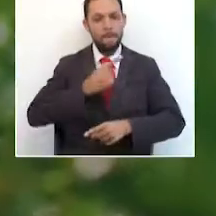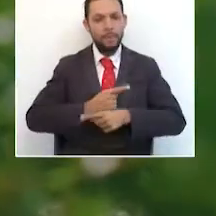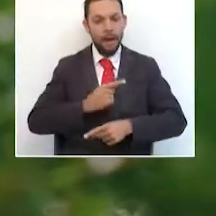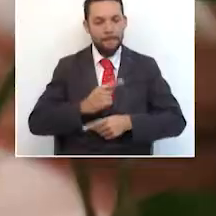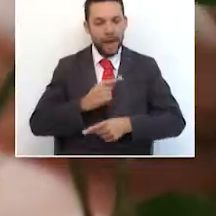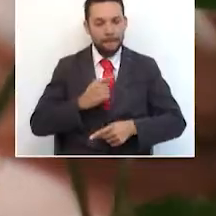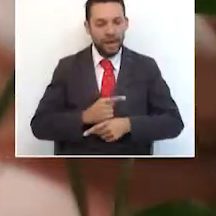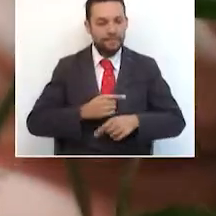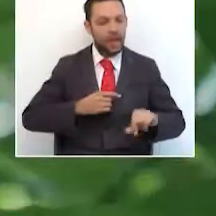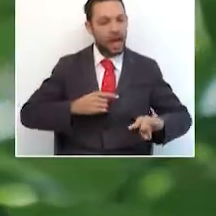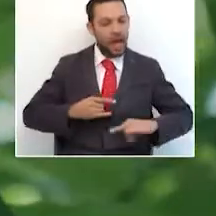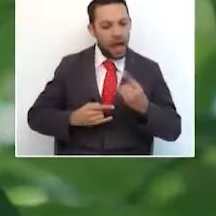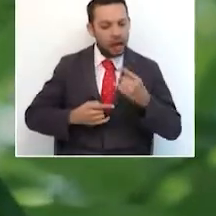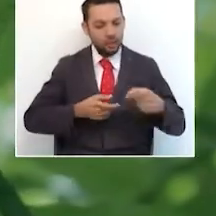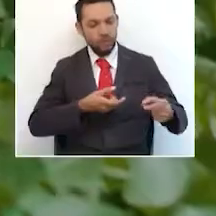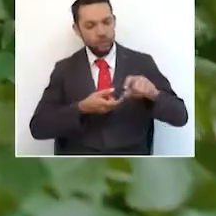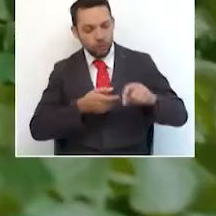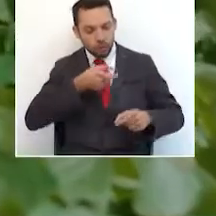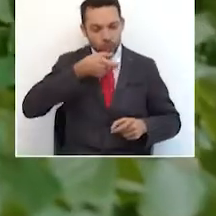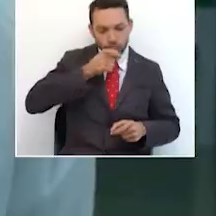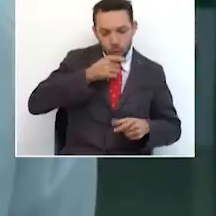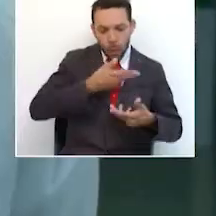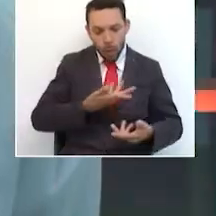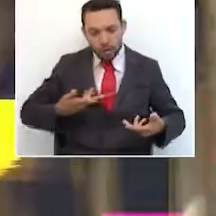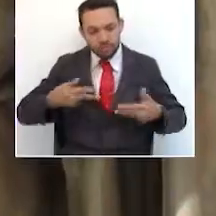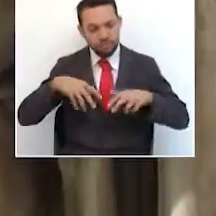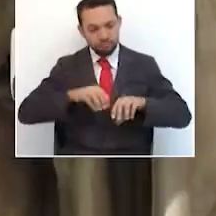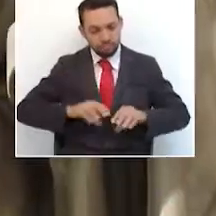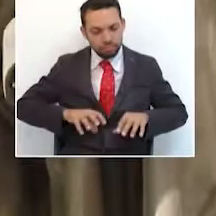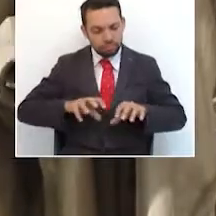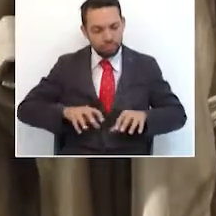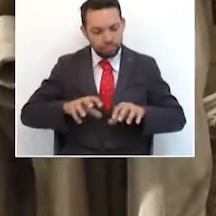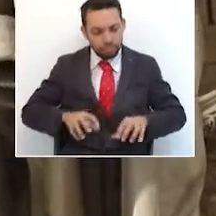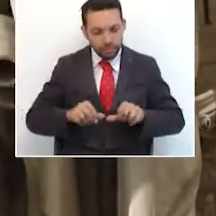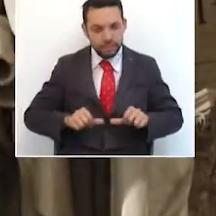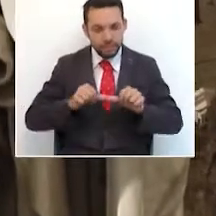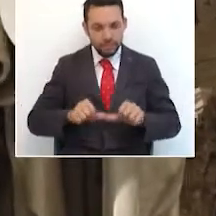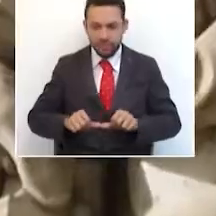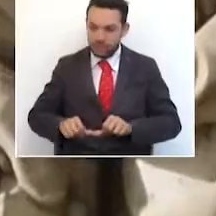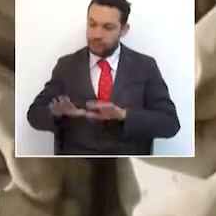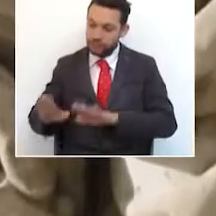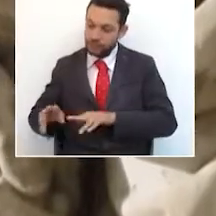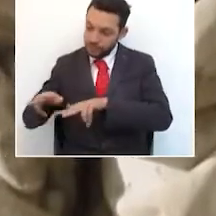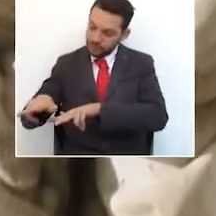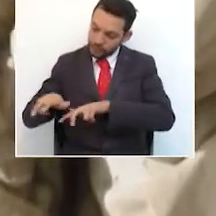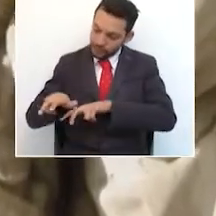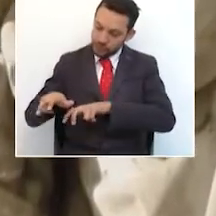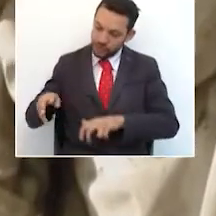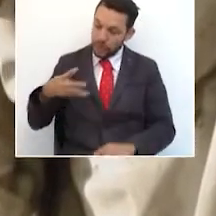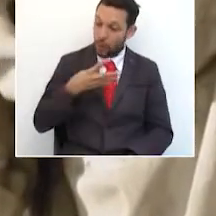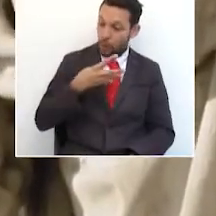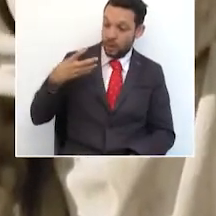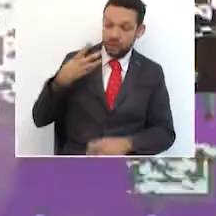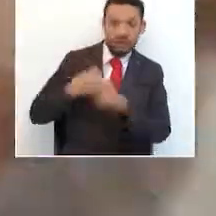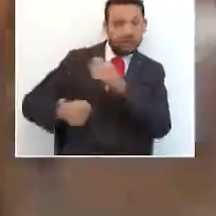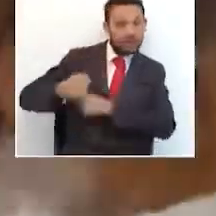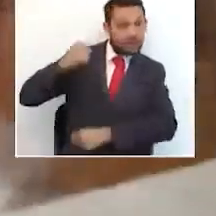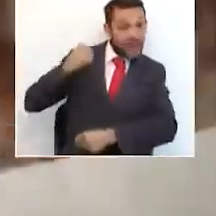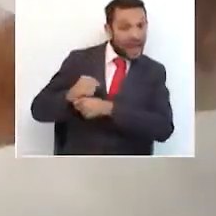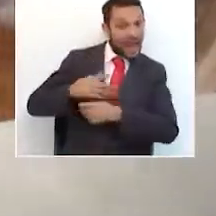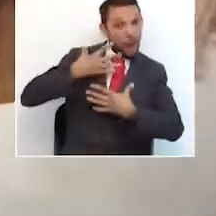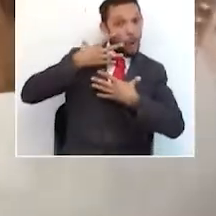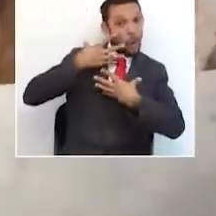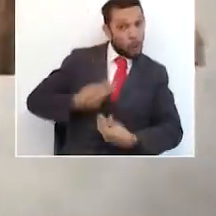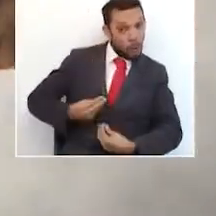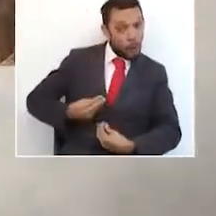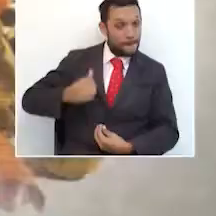la píldora o el jarabe, pero traídos desde el huerto. No es por nada que 400 años antes de Cristo,